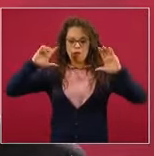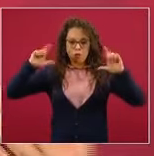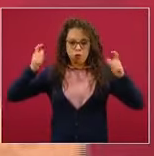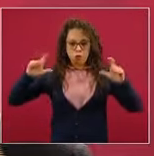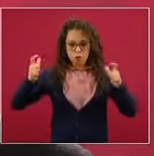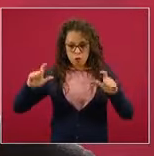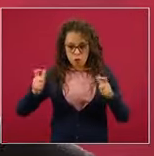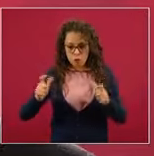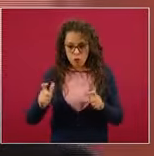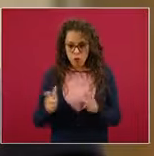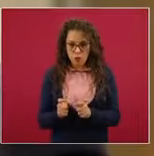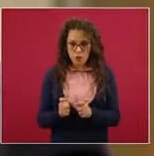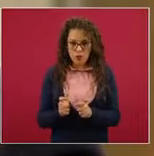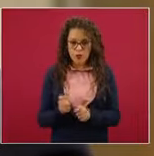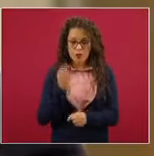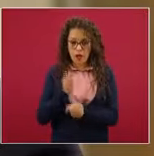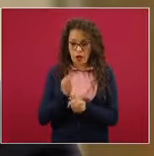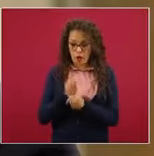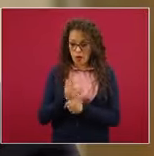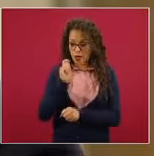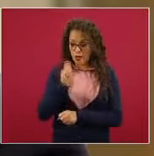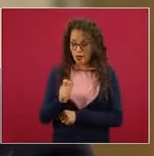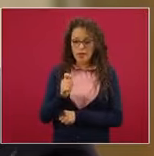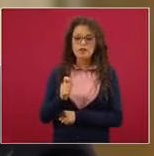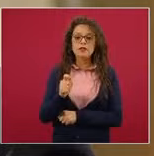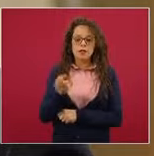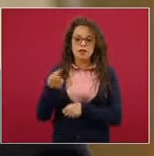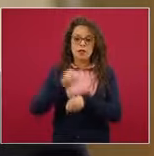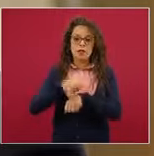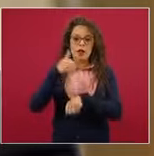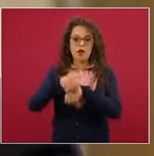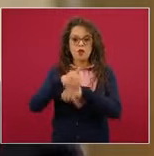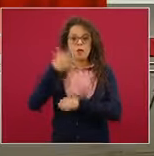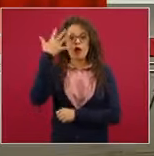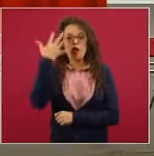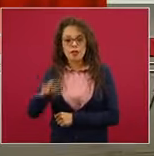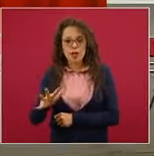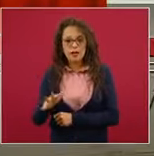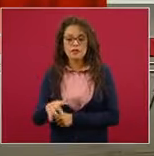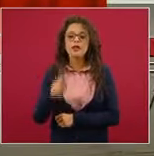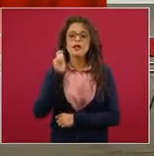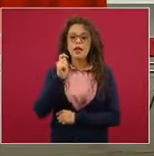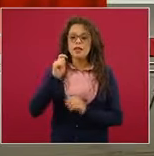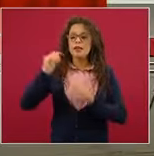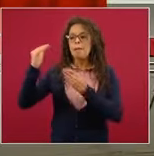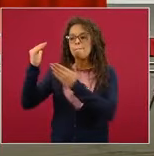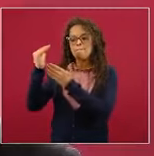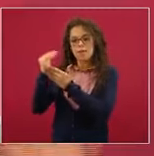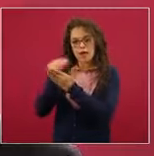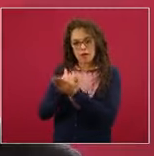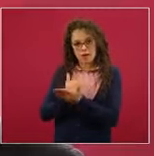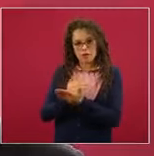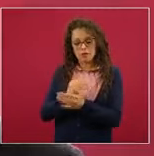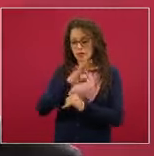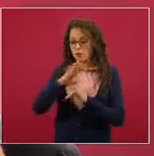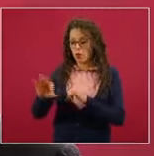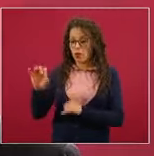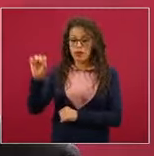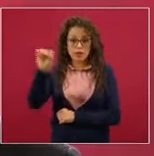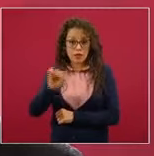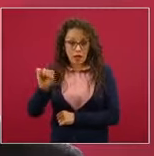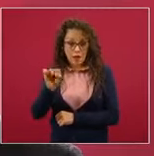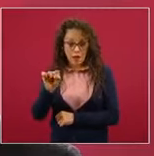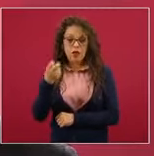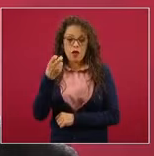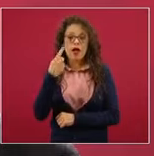epidemia. Estamos en la 10ª semana de reducción. Lo sabremos al final, en sábado, si se confirma la 10ª semana, pero